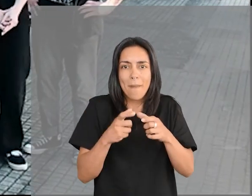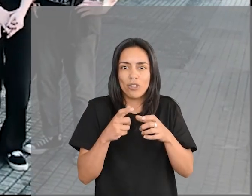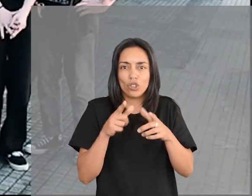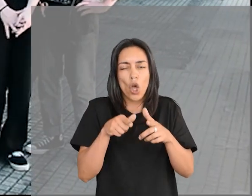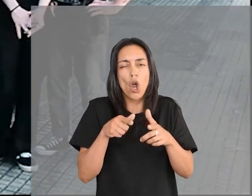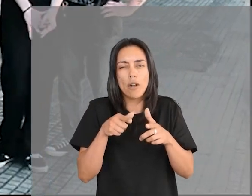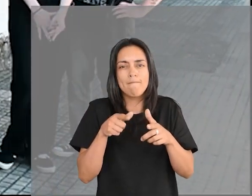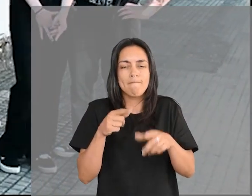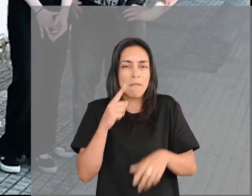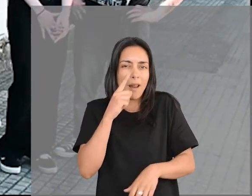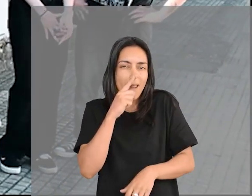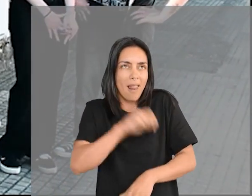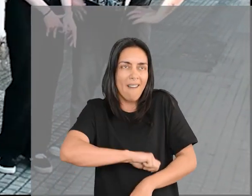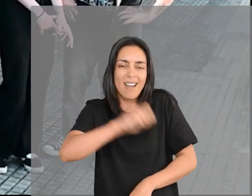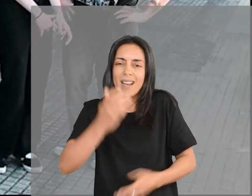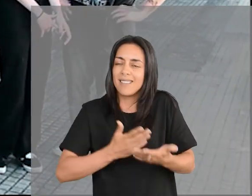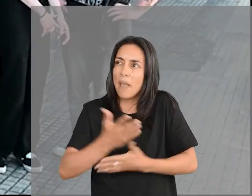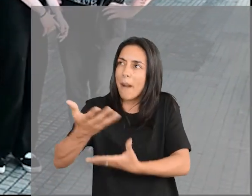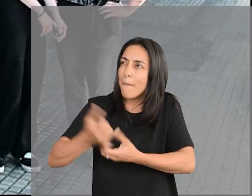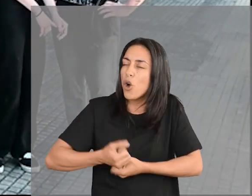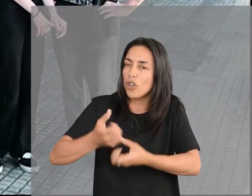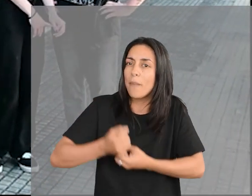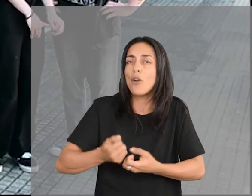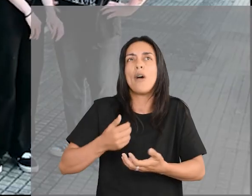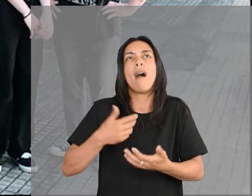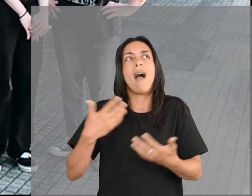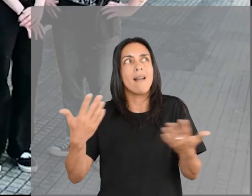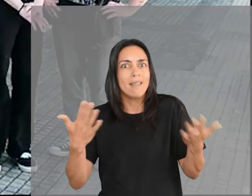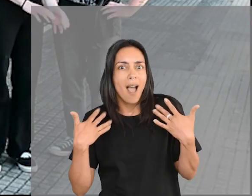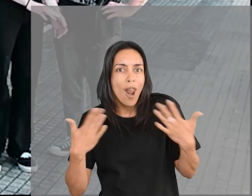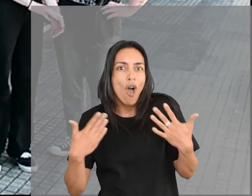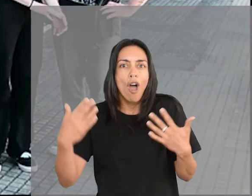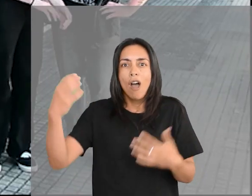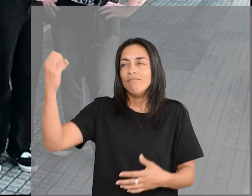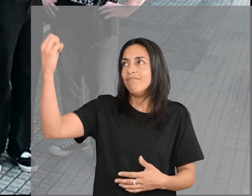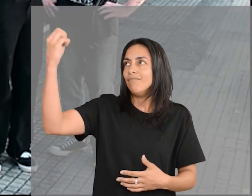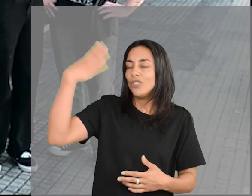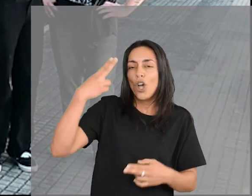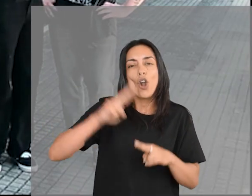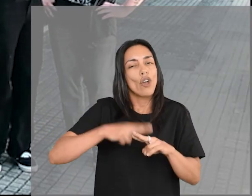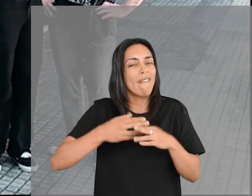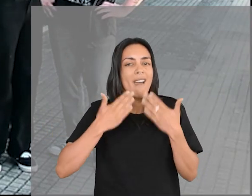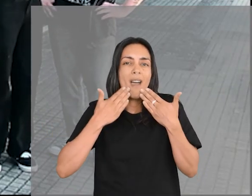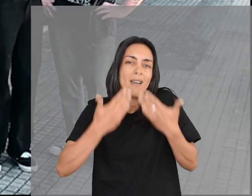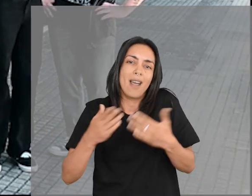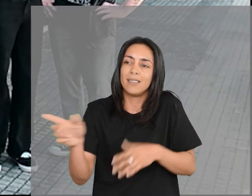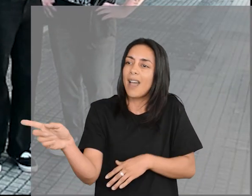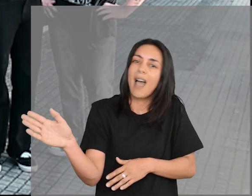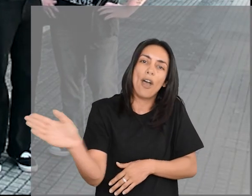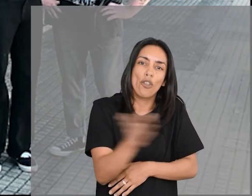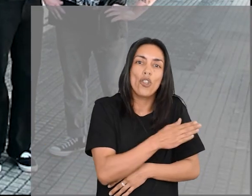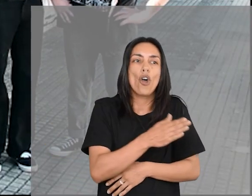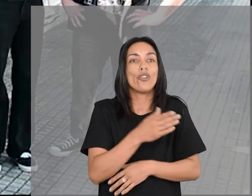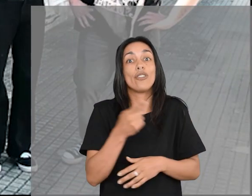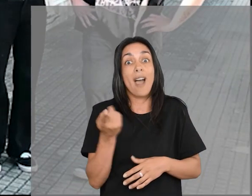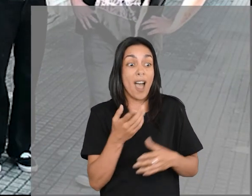estas propuestas. Así que bueno, a pesar del calor y del sol, nuevamente les agradezco a todos y les paso el cierre a los compañeros